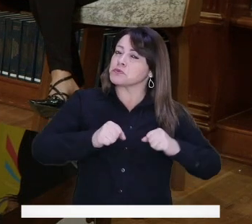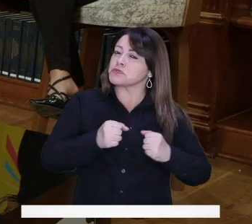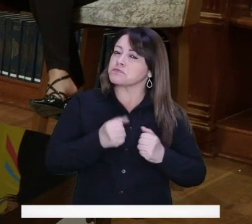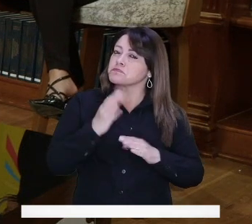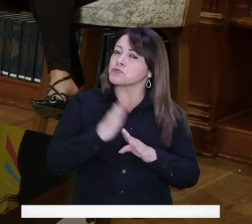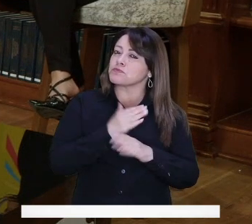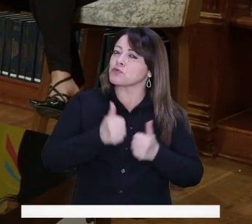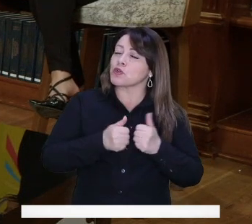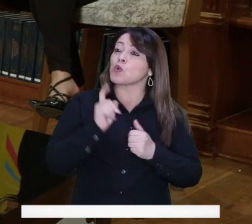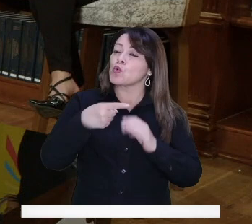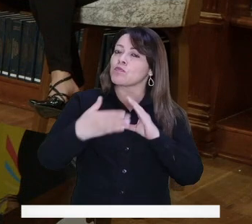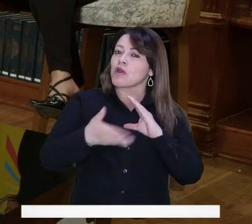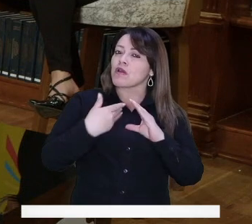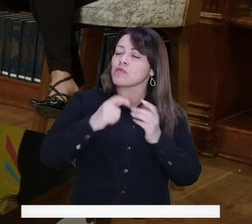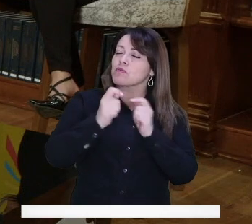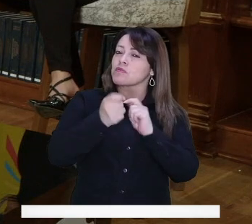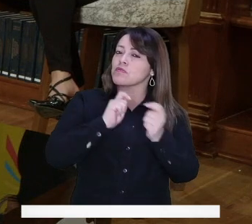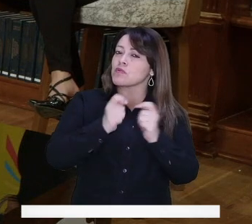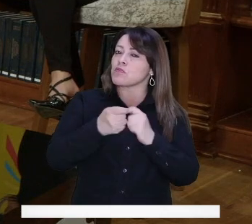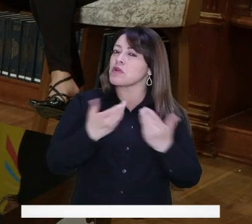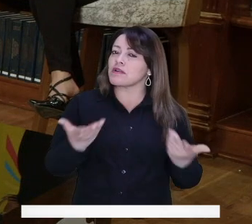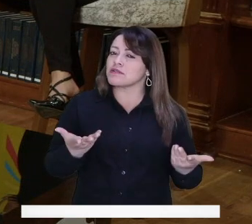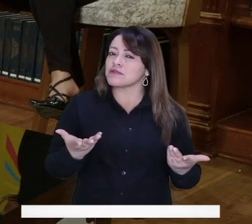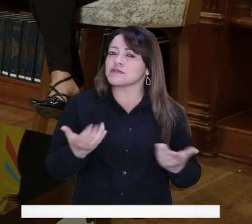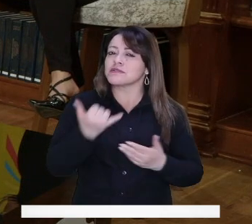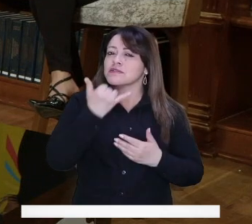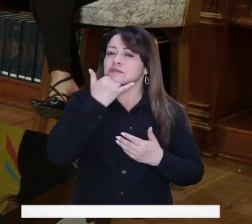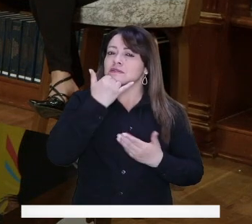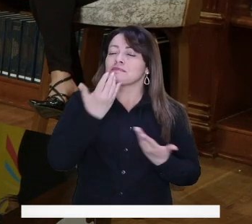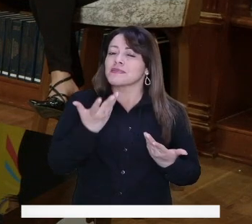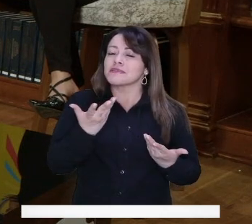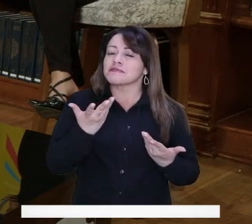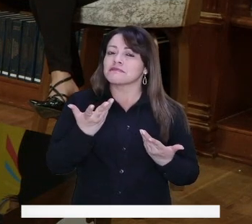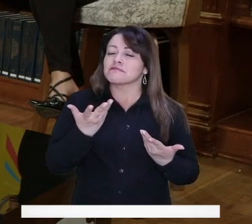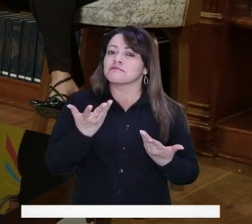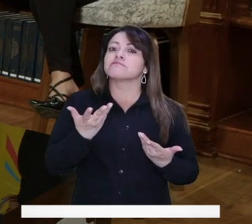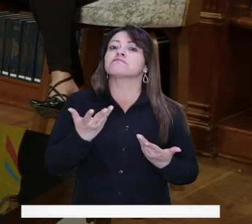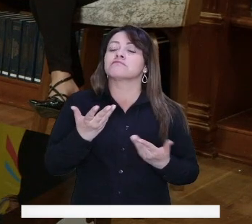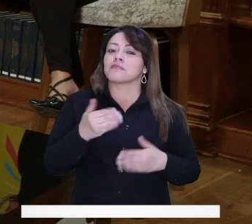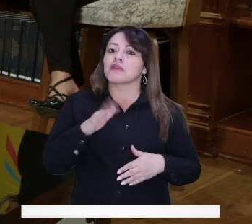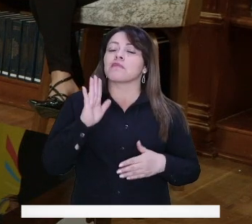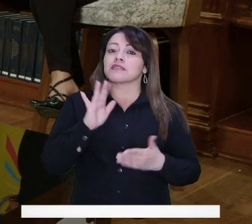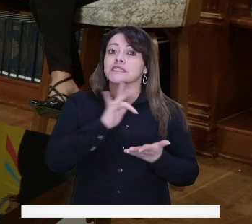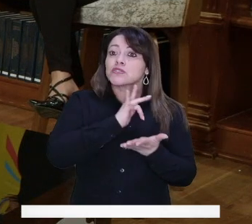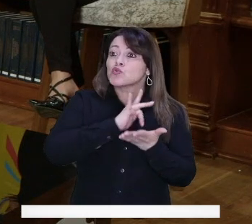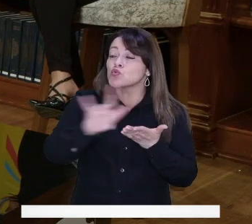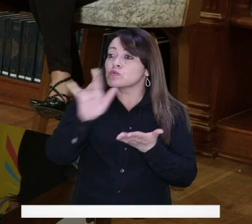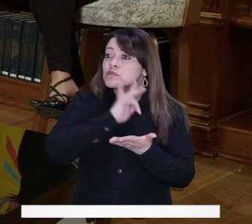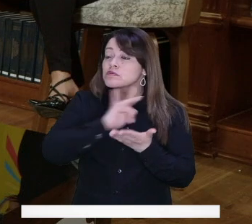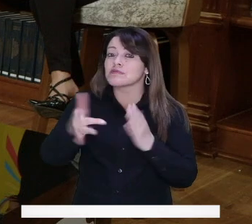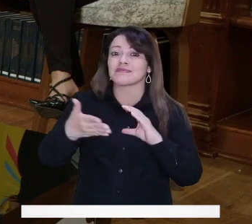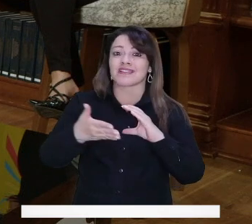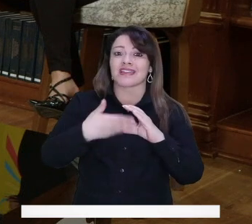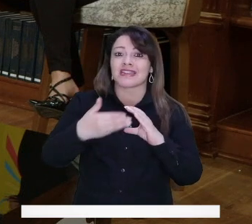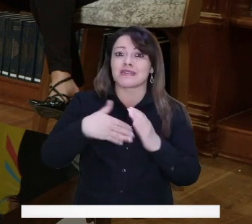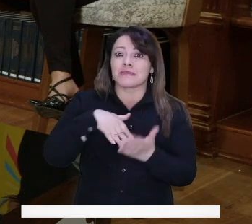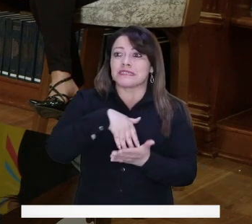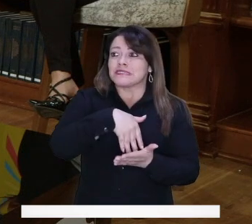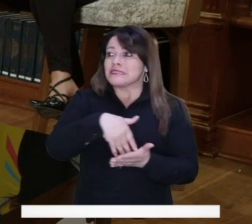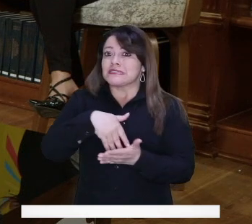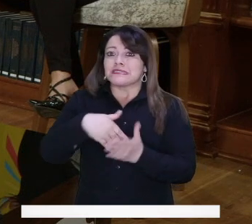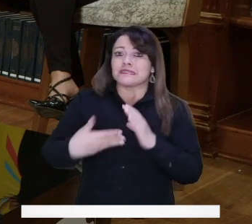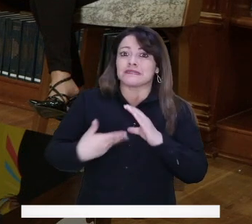la ciudad de Bogotá frente al cambio climático, digamos, la cara más dura de la emergencia climática, de la